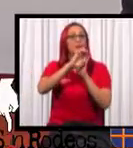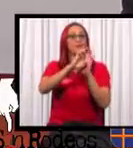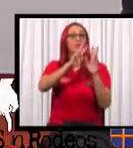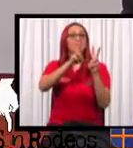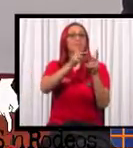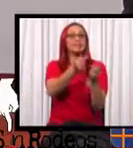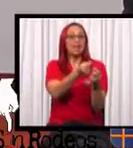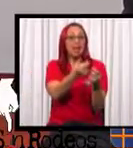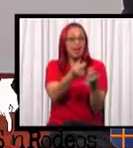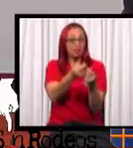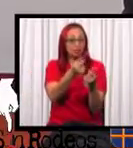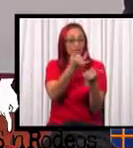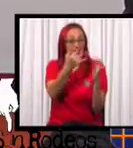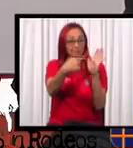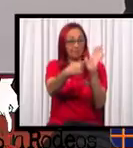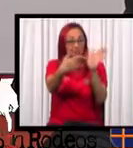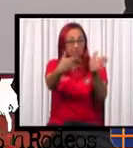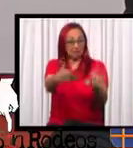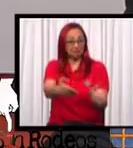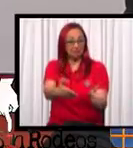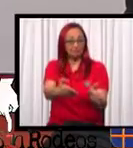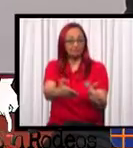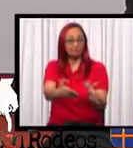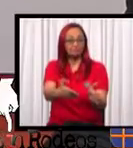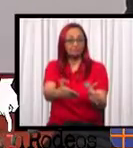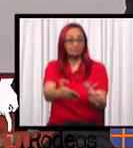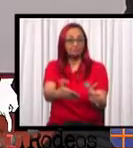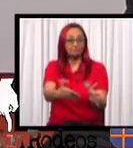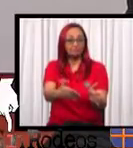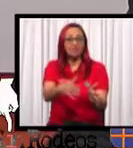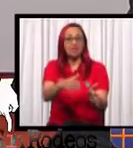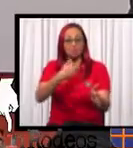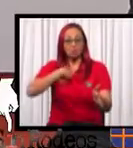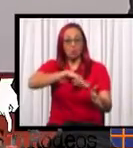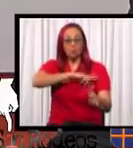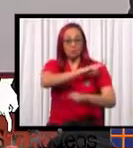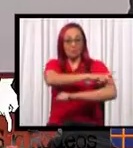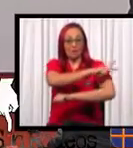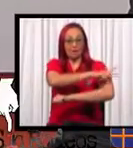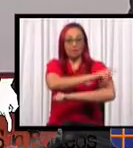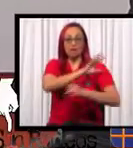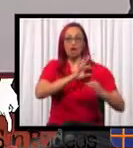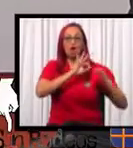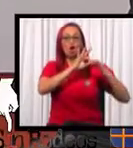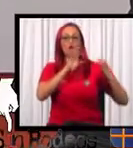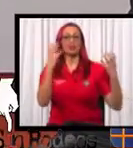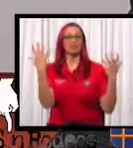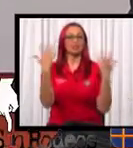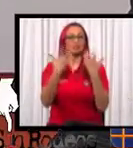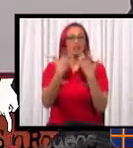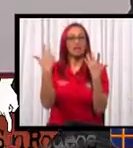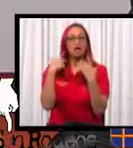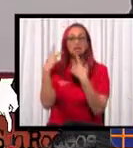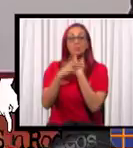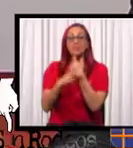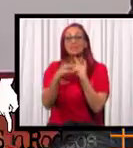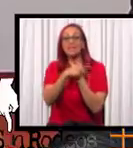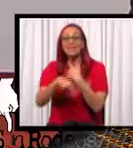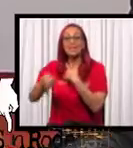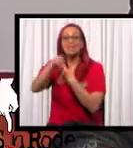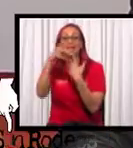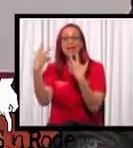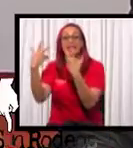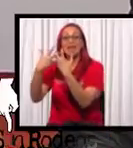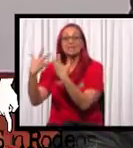que representa nuestro país con respecto a los países de esta alianza, podemos observar que